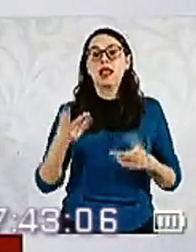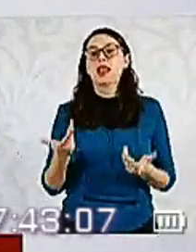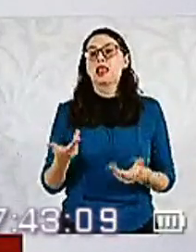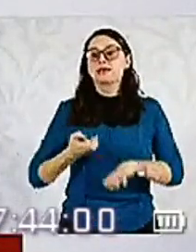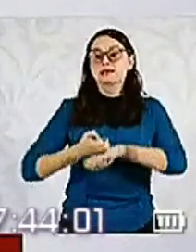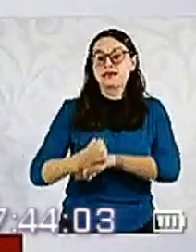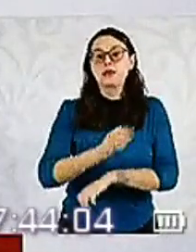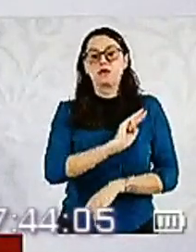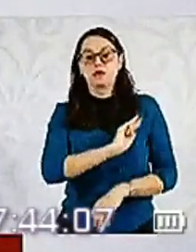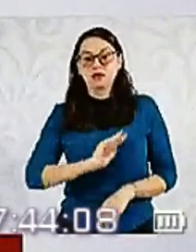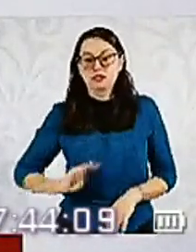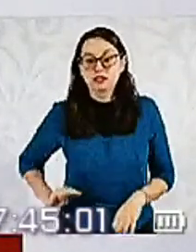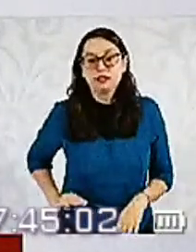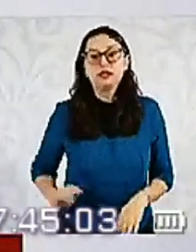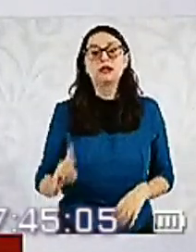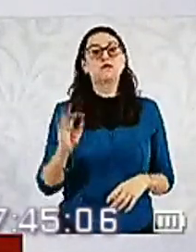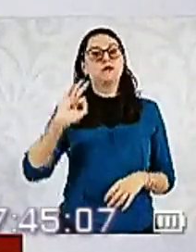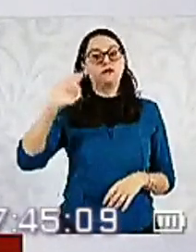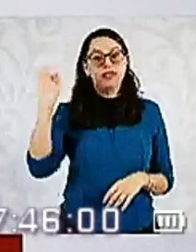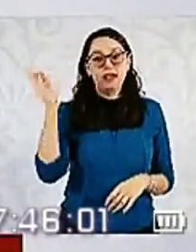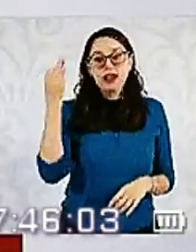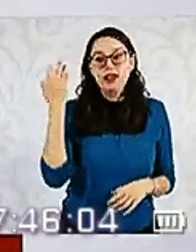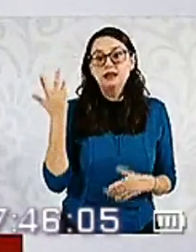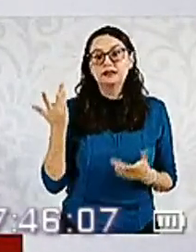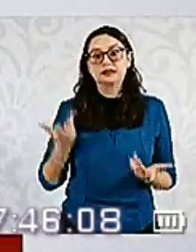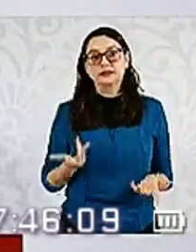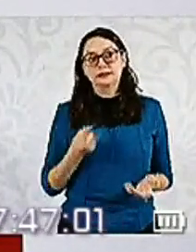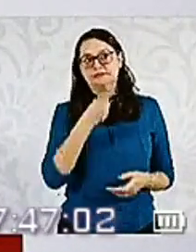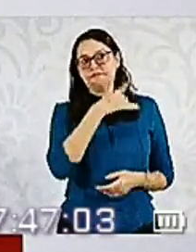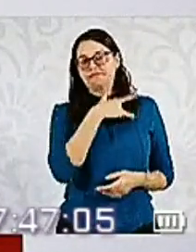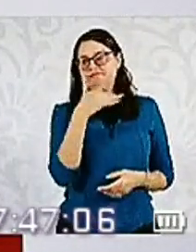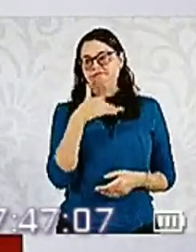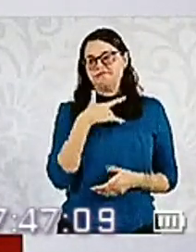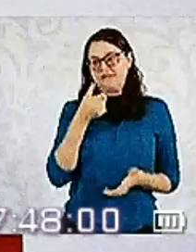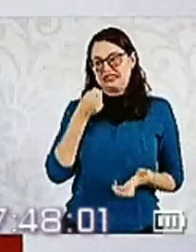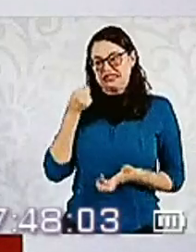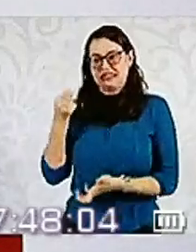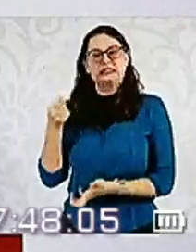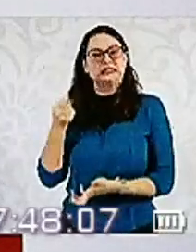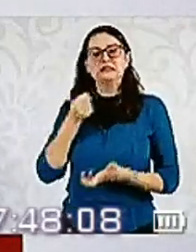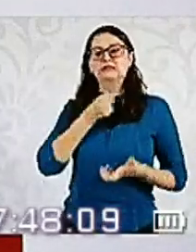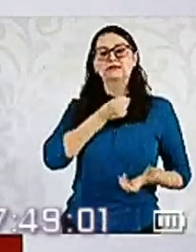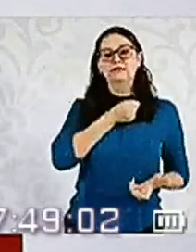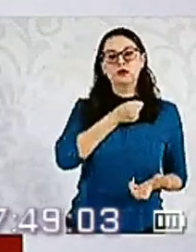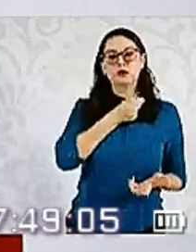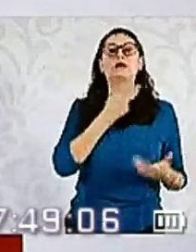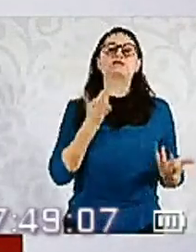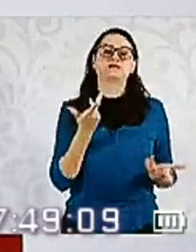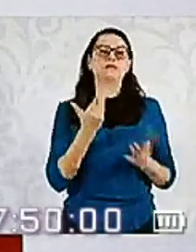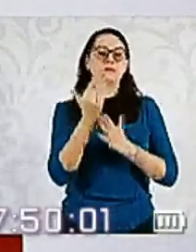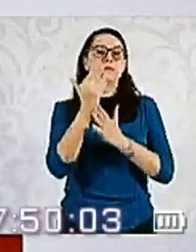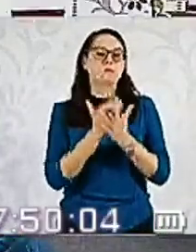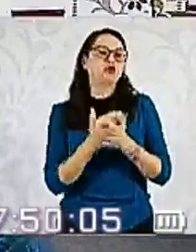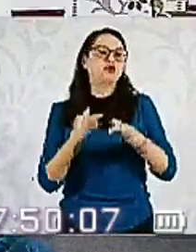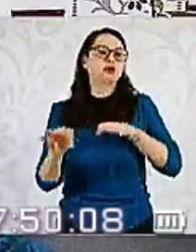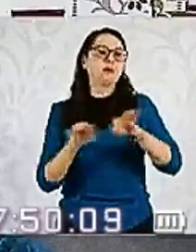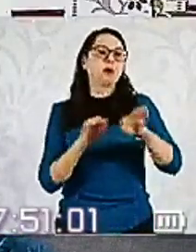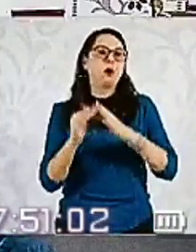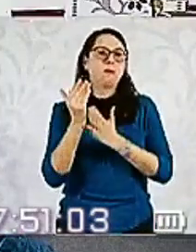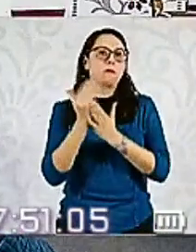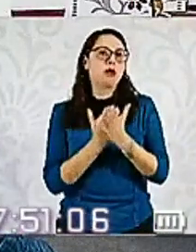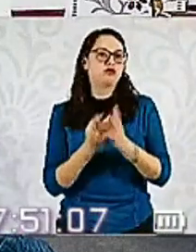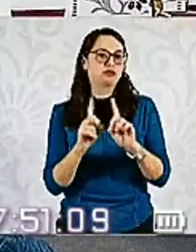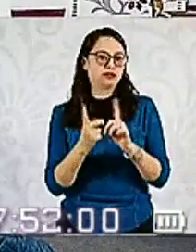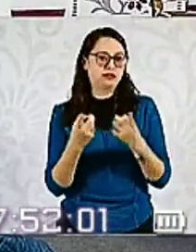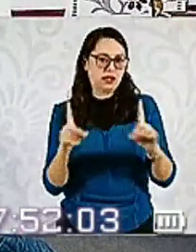se complican las decisiones. Y al no haber inversiones o al no agilizar tampoco el dinero, pues hay cada vez menos empleo y menos desarrollo económico para el